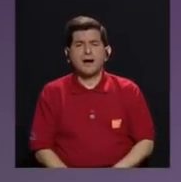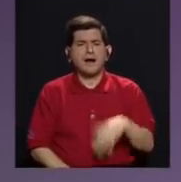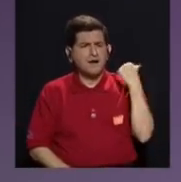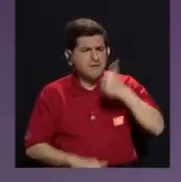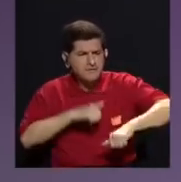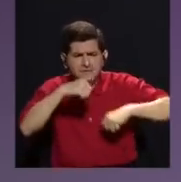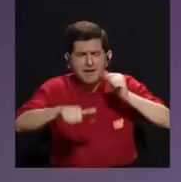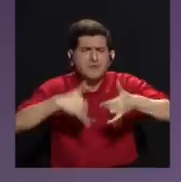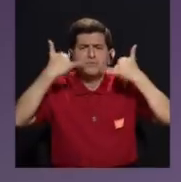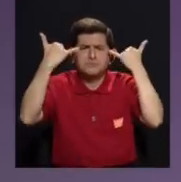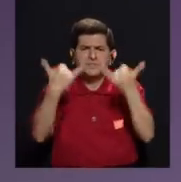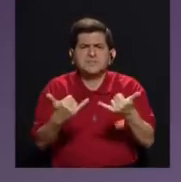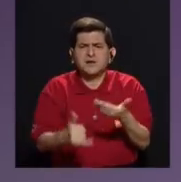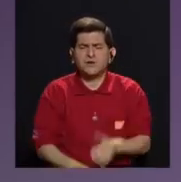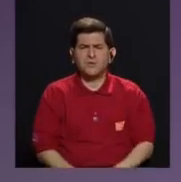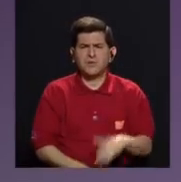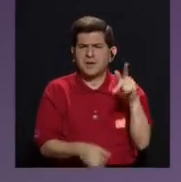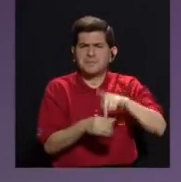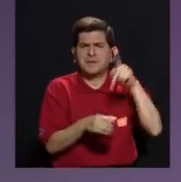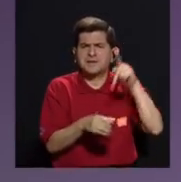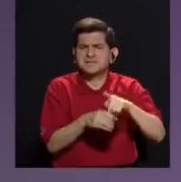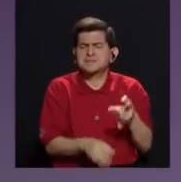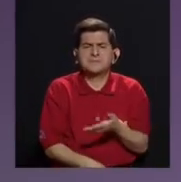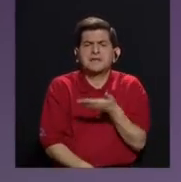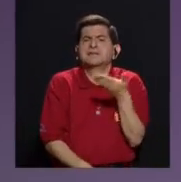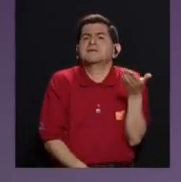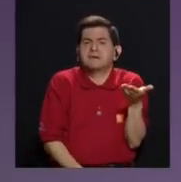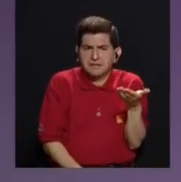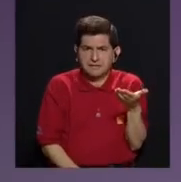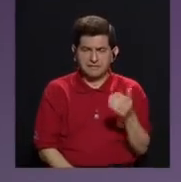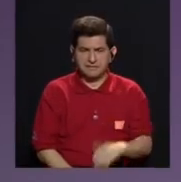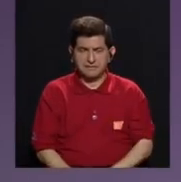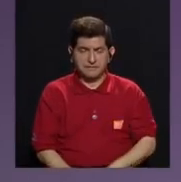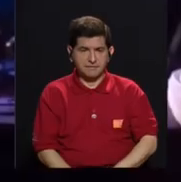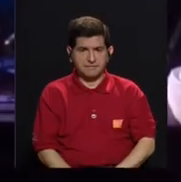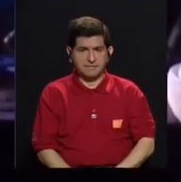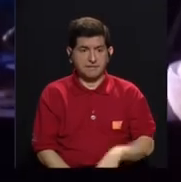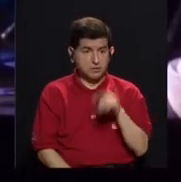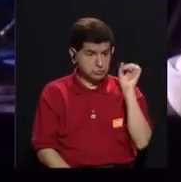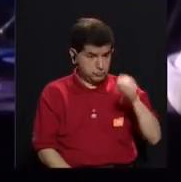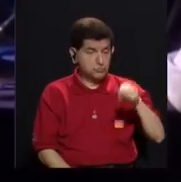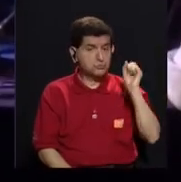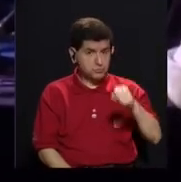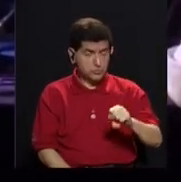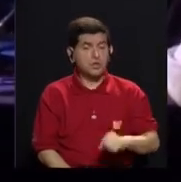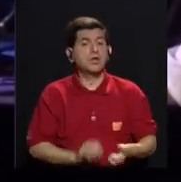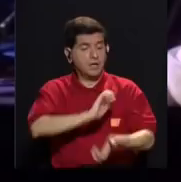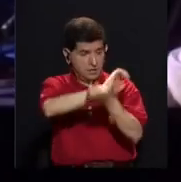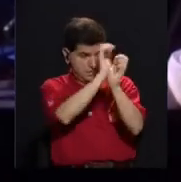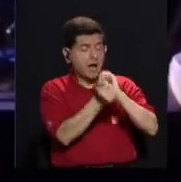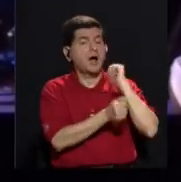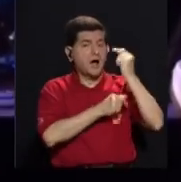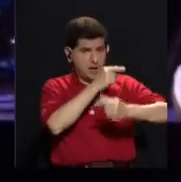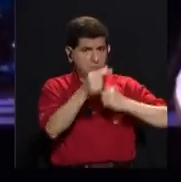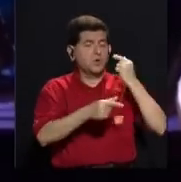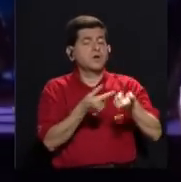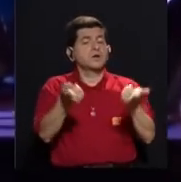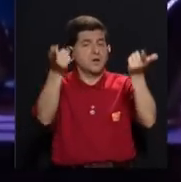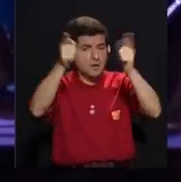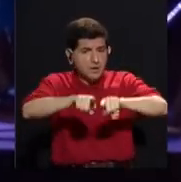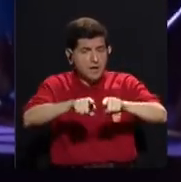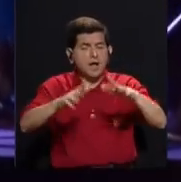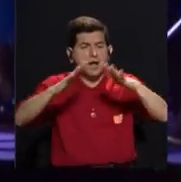están tomando de que están siendo parte o participe de manera que si hay hay unos cambios generacionales también